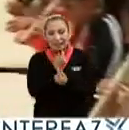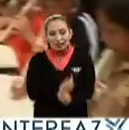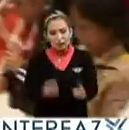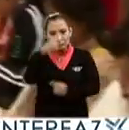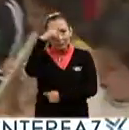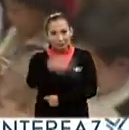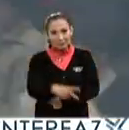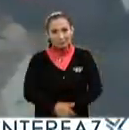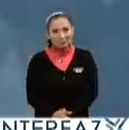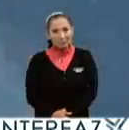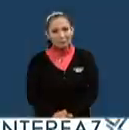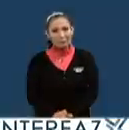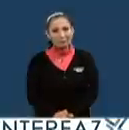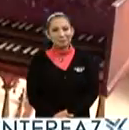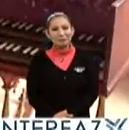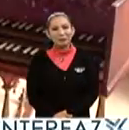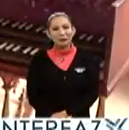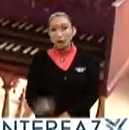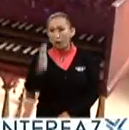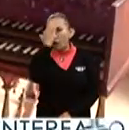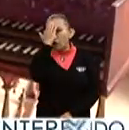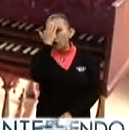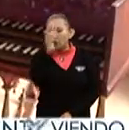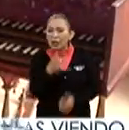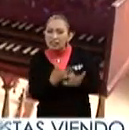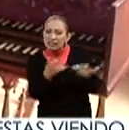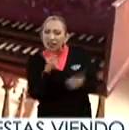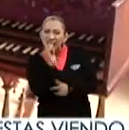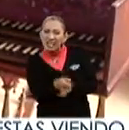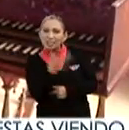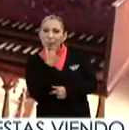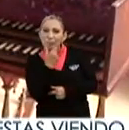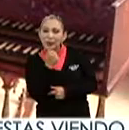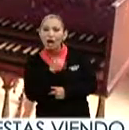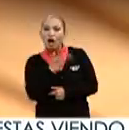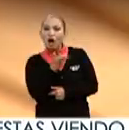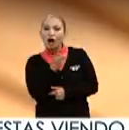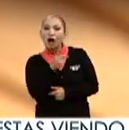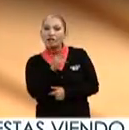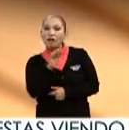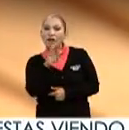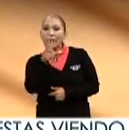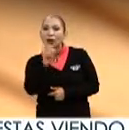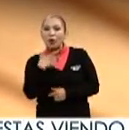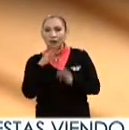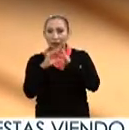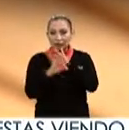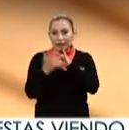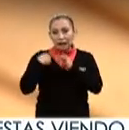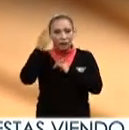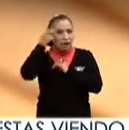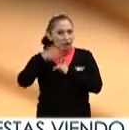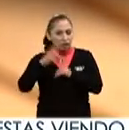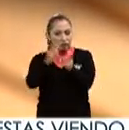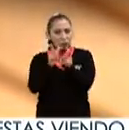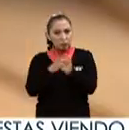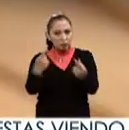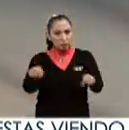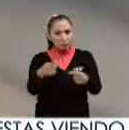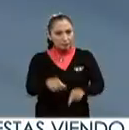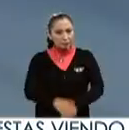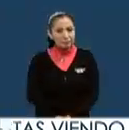de México. Conoce un poco de la carrera del artista Horacio Franco, flautista y director de